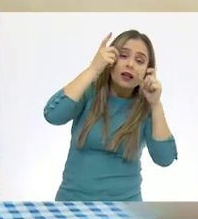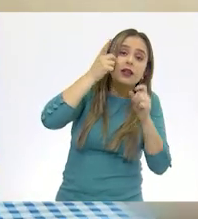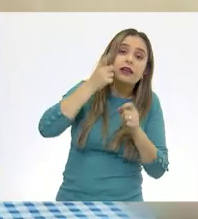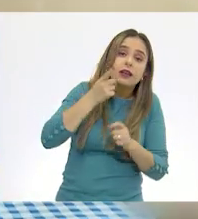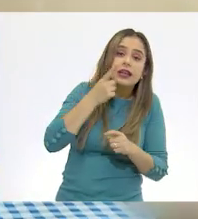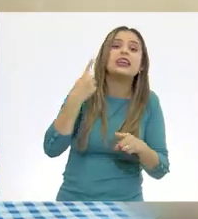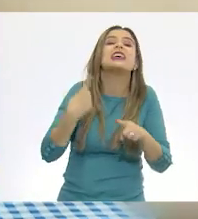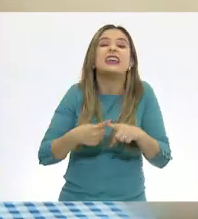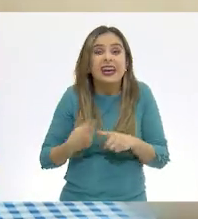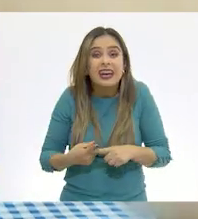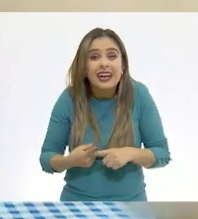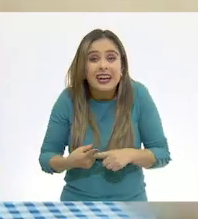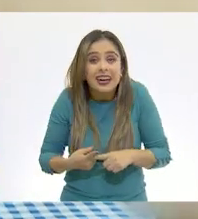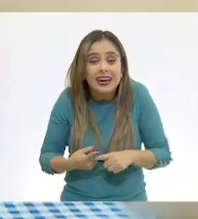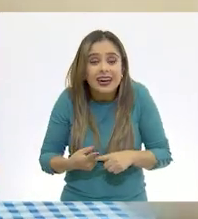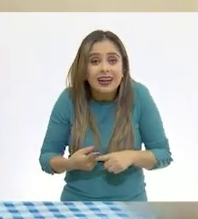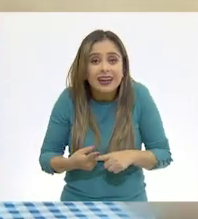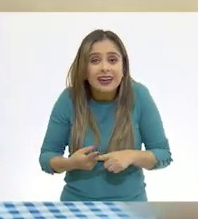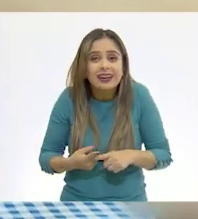Las